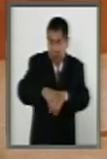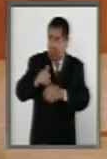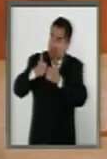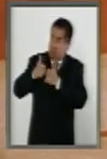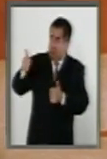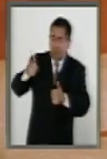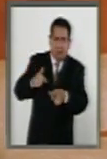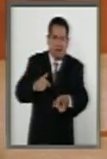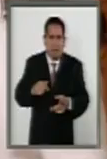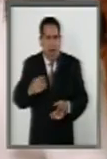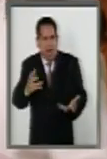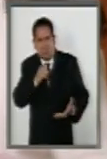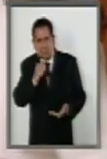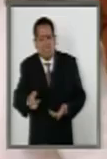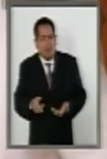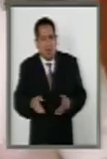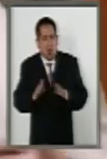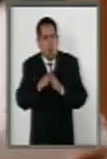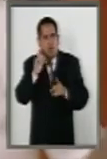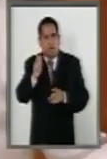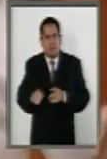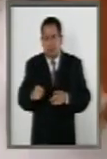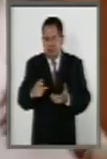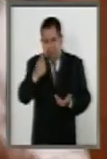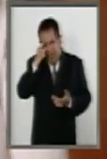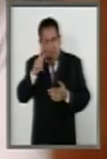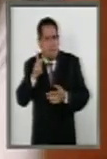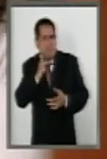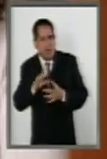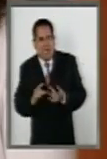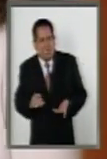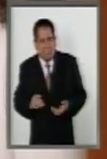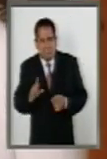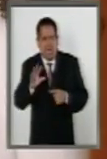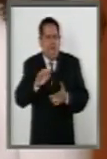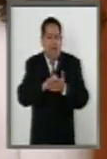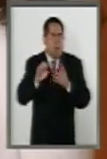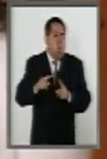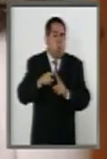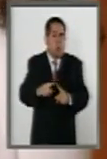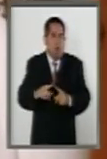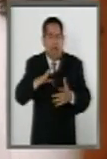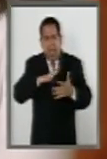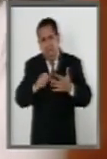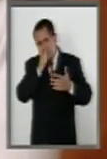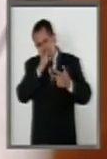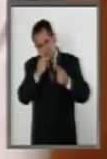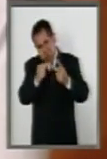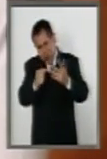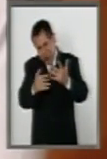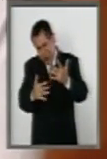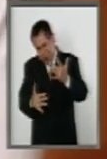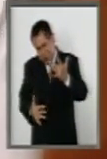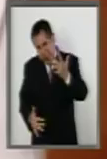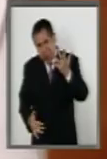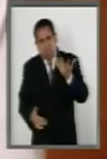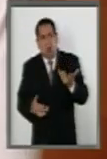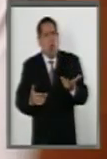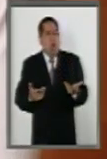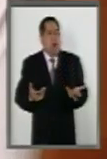independencia para su actuación en el Fondo Mexicano del Petróleo? Solo pongo un caso. En realidad traigo demasiadas